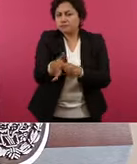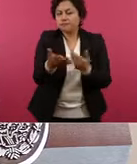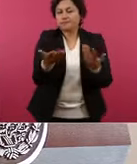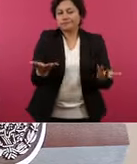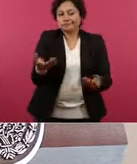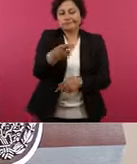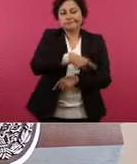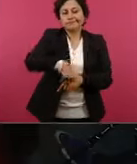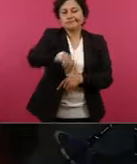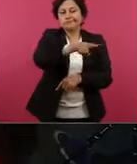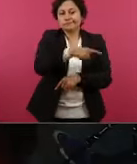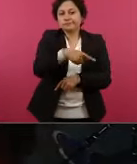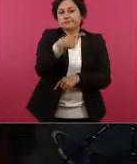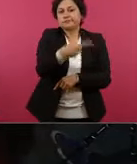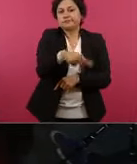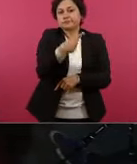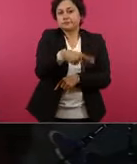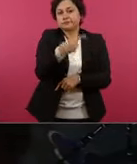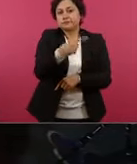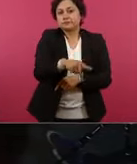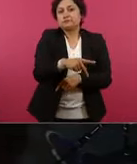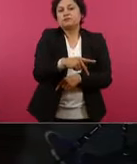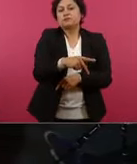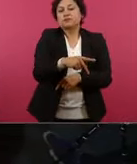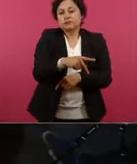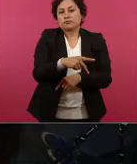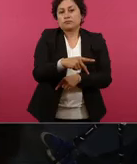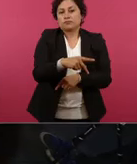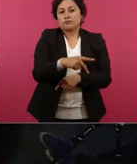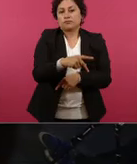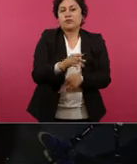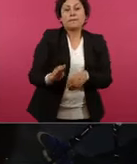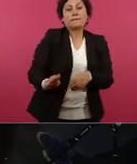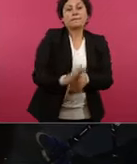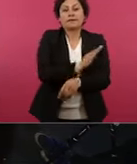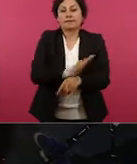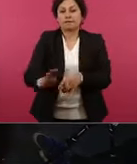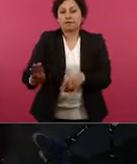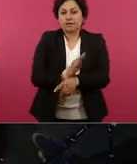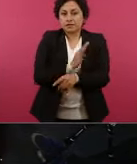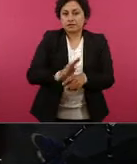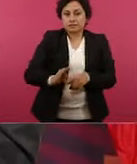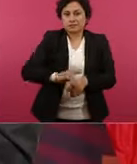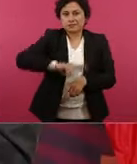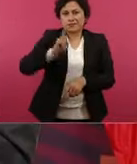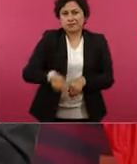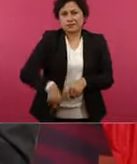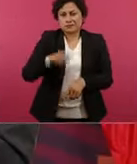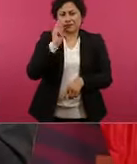tener esas prestaciones que son ofensivas.